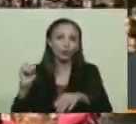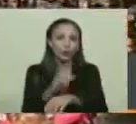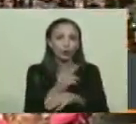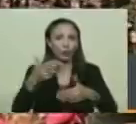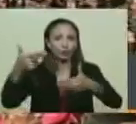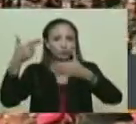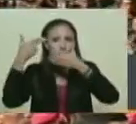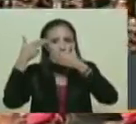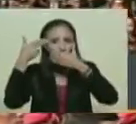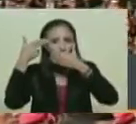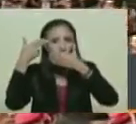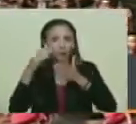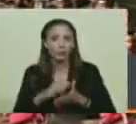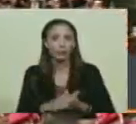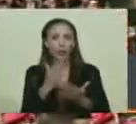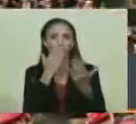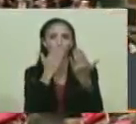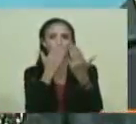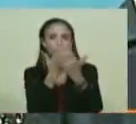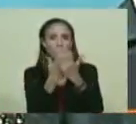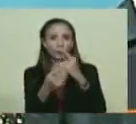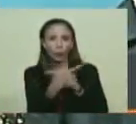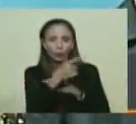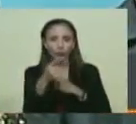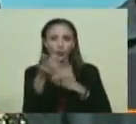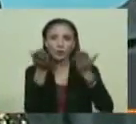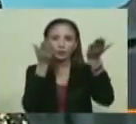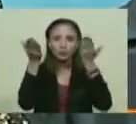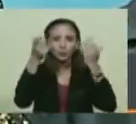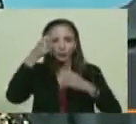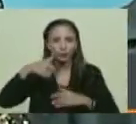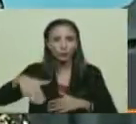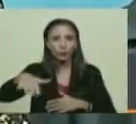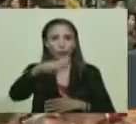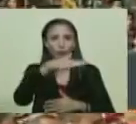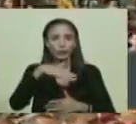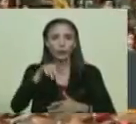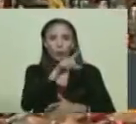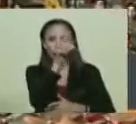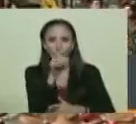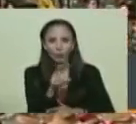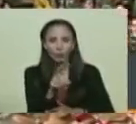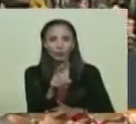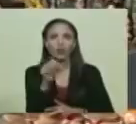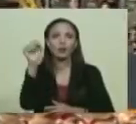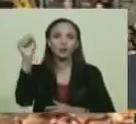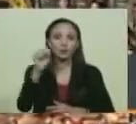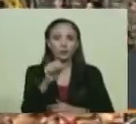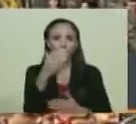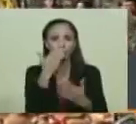terroristas. ¿Juran ustedes servir al pueblo? ¡Sí!